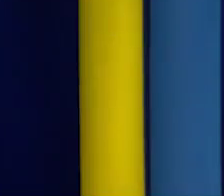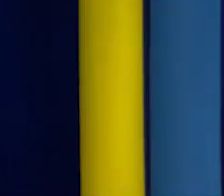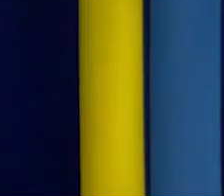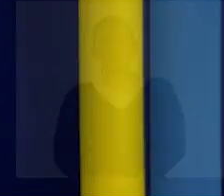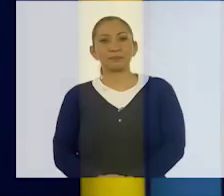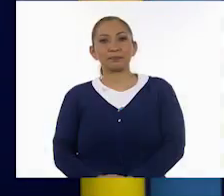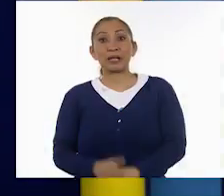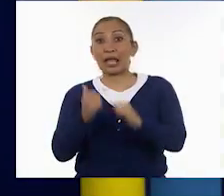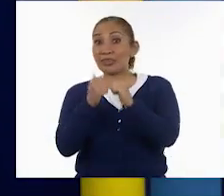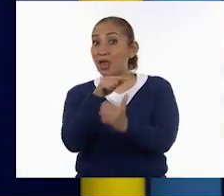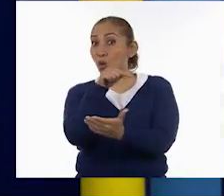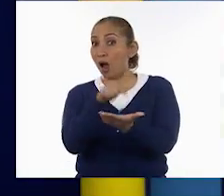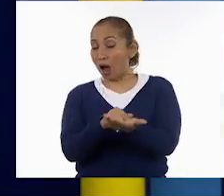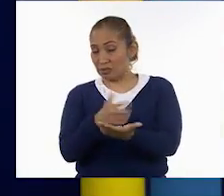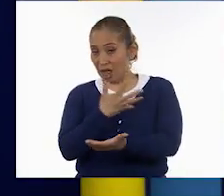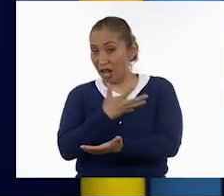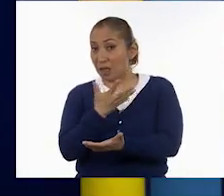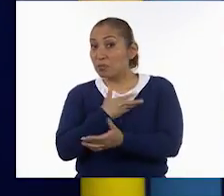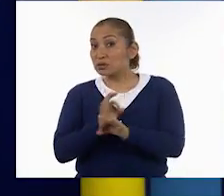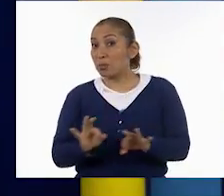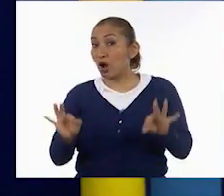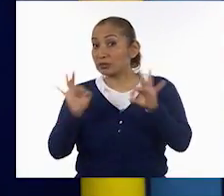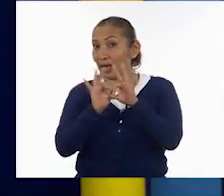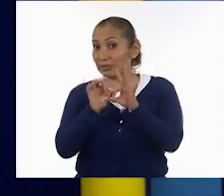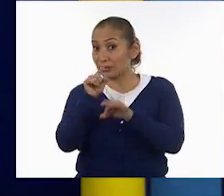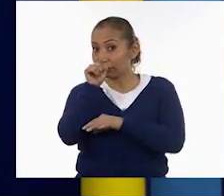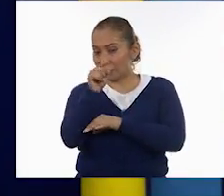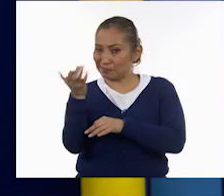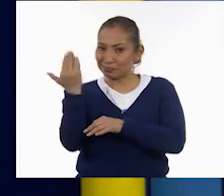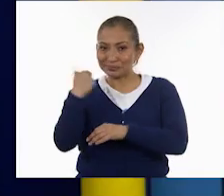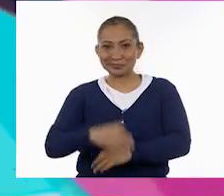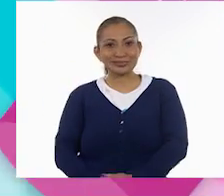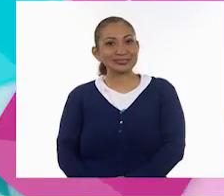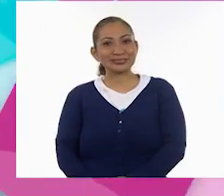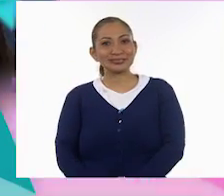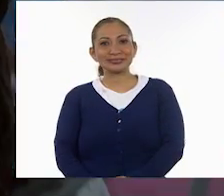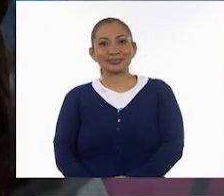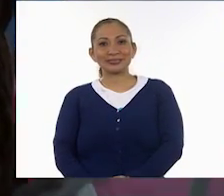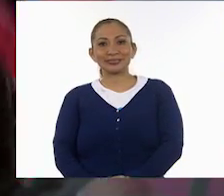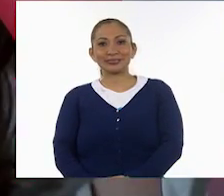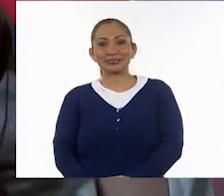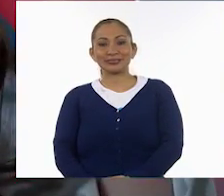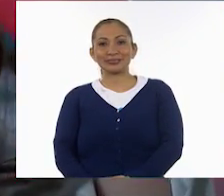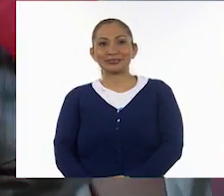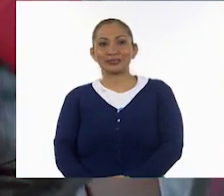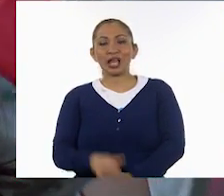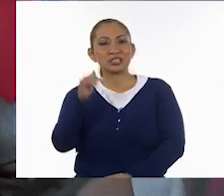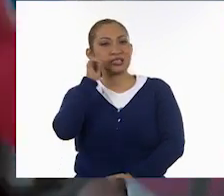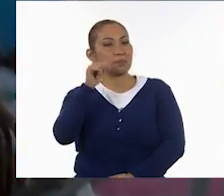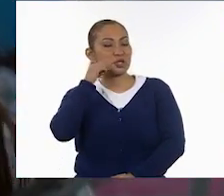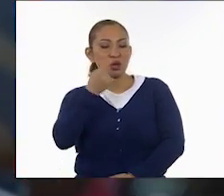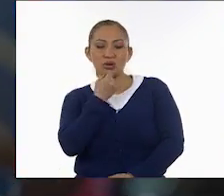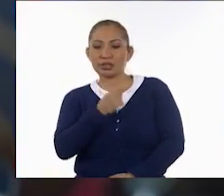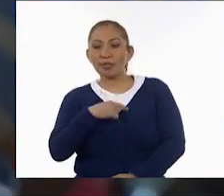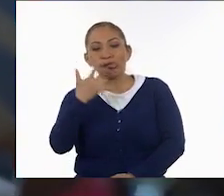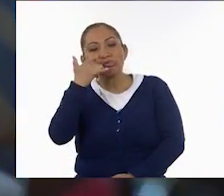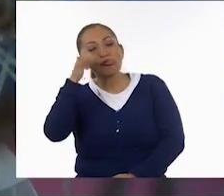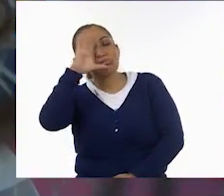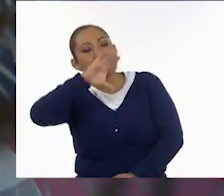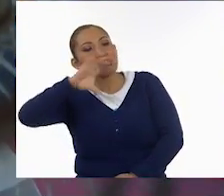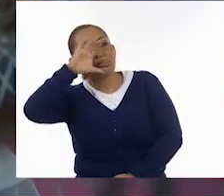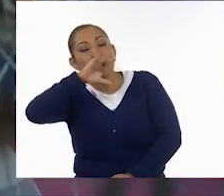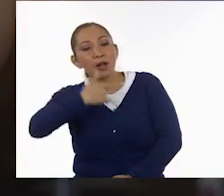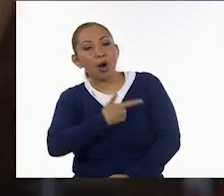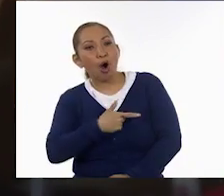aprendeencasa.cep.gov.mx. No se muevan de su lugar, tenemos algo muy importante para ustedes. Acompáñenos. Siempre fui una niña muy curiosa y